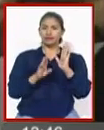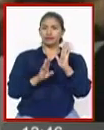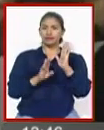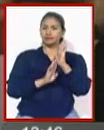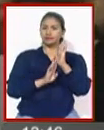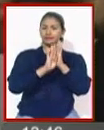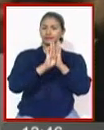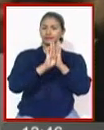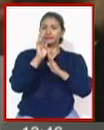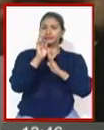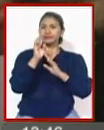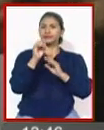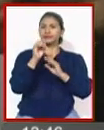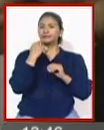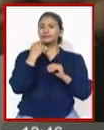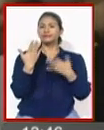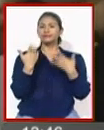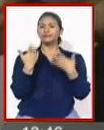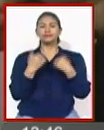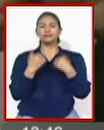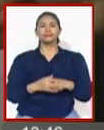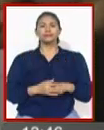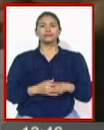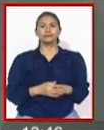este evento, hemos tenido